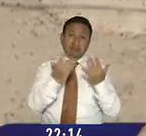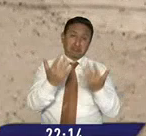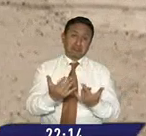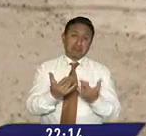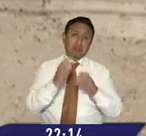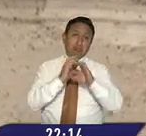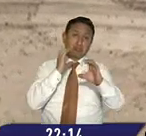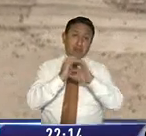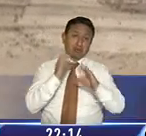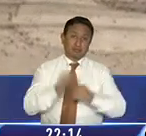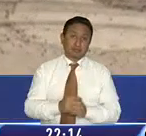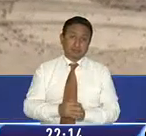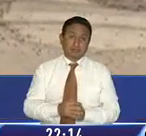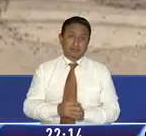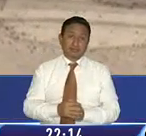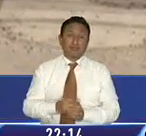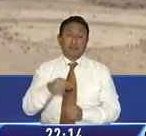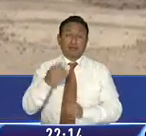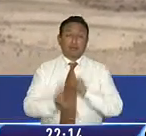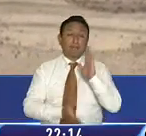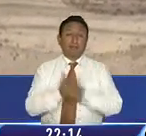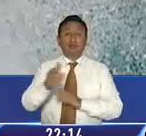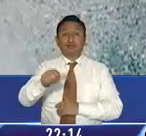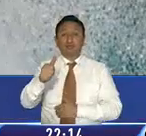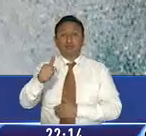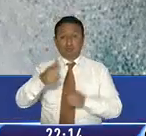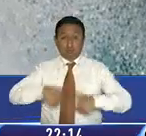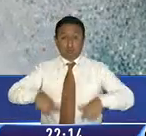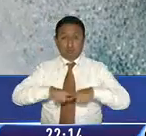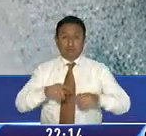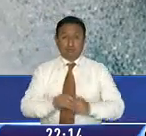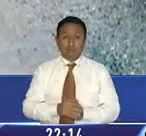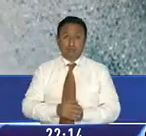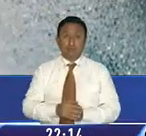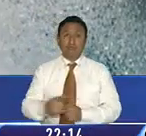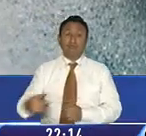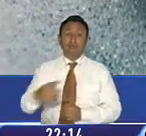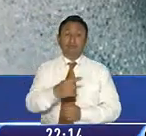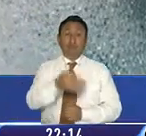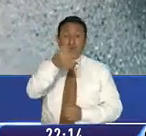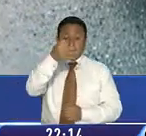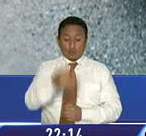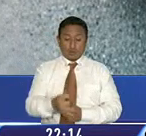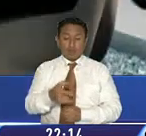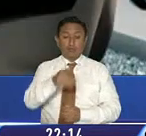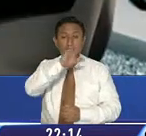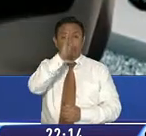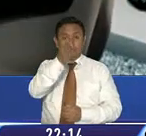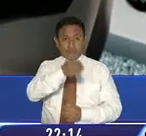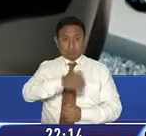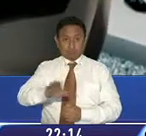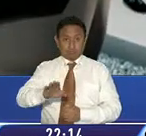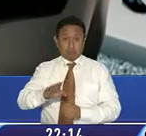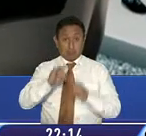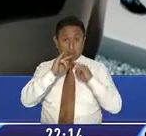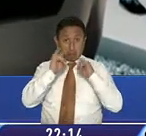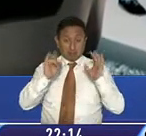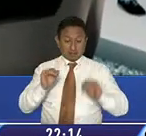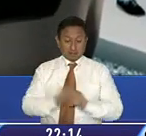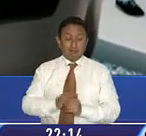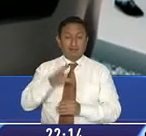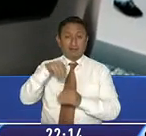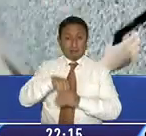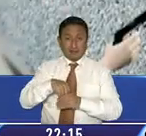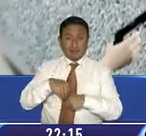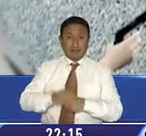esperando el taxi para trasladarse a otro lugar, momento en el cual llega una camioneta de alta gama y desde el interior